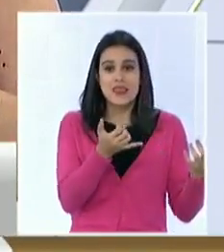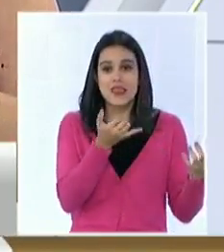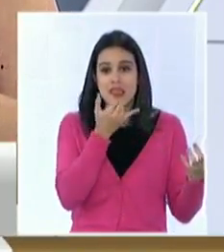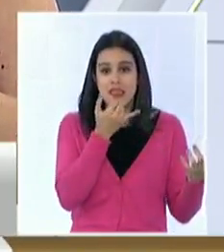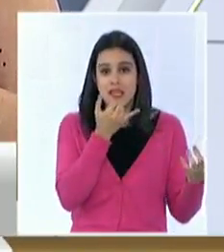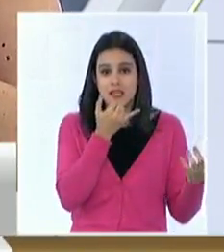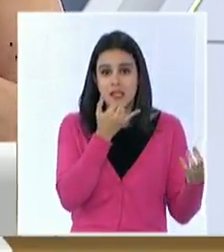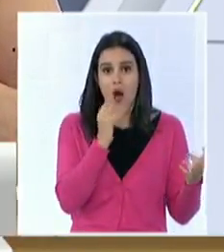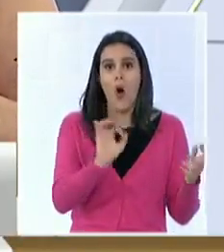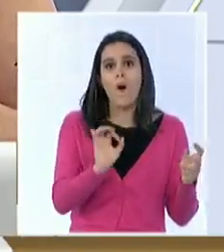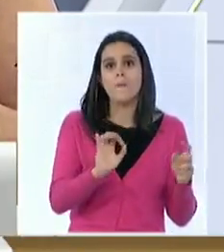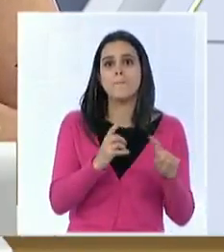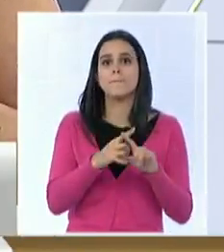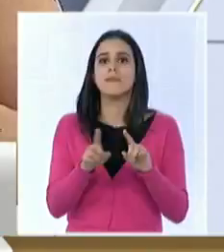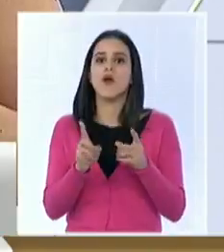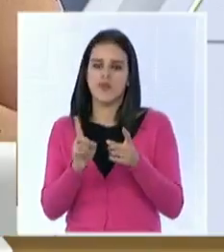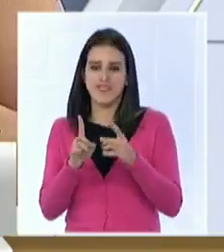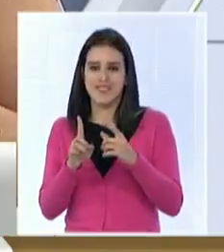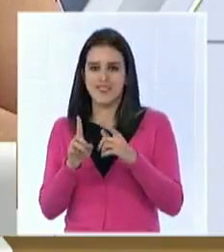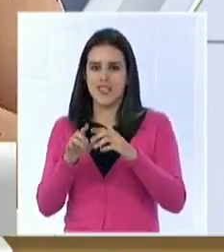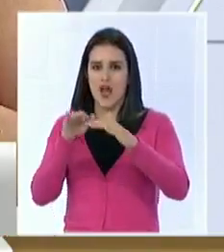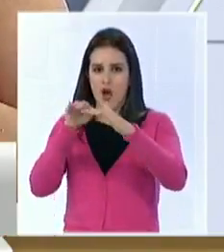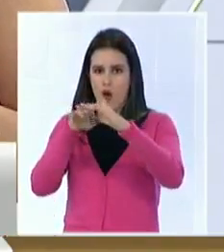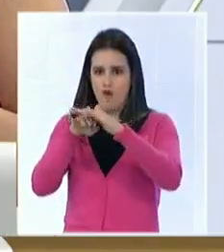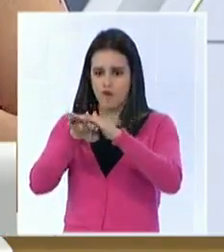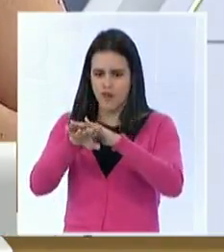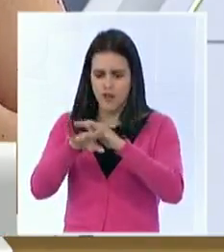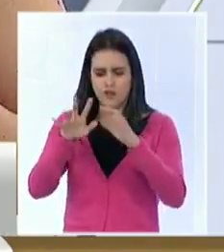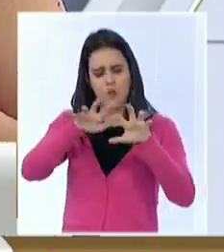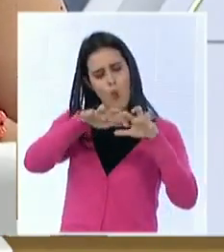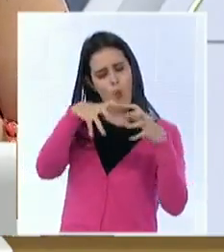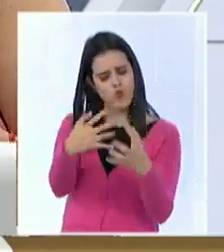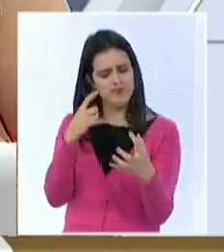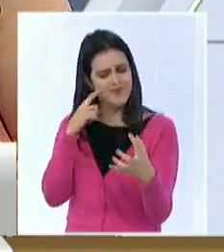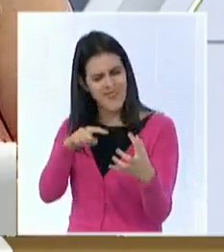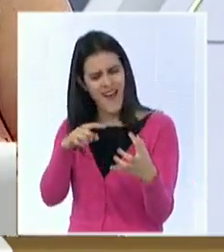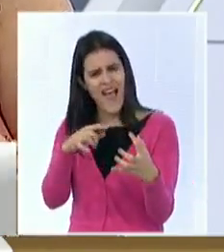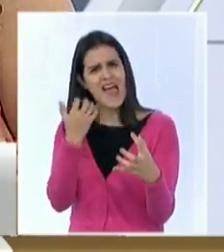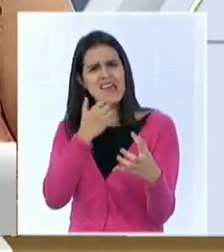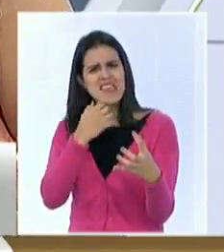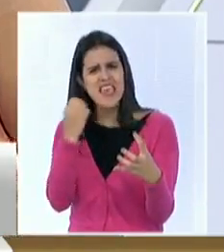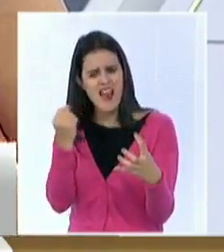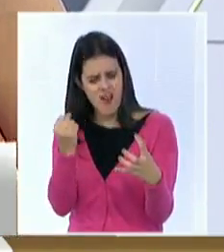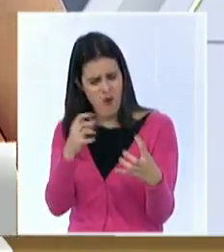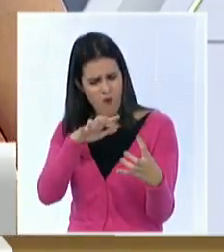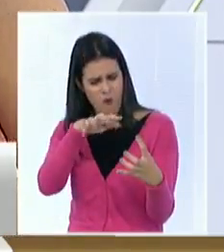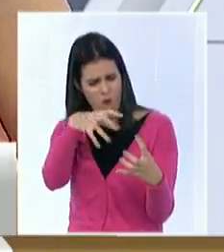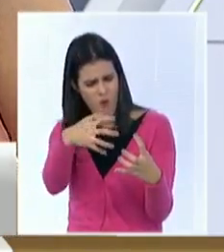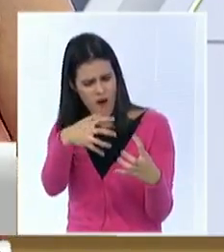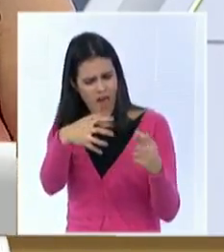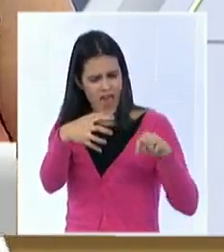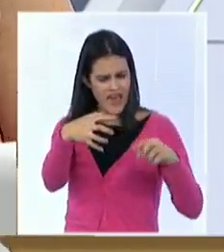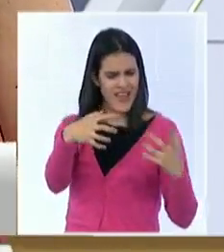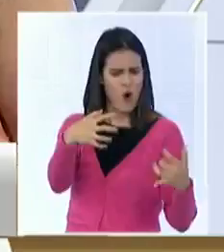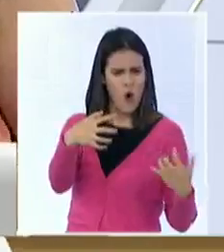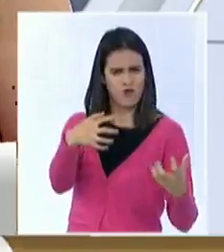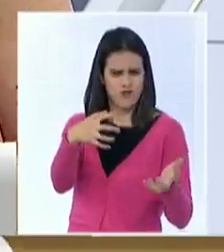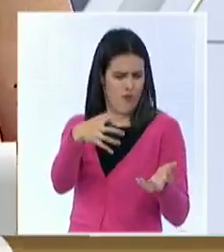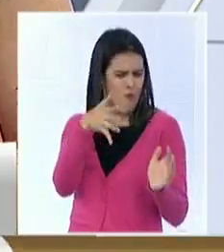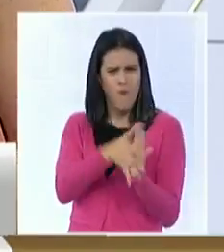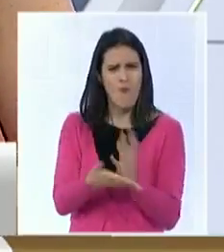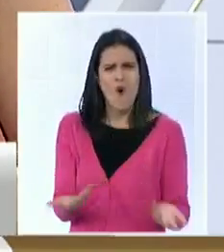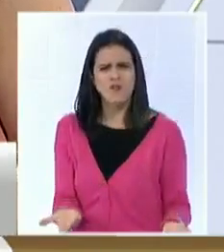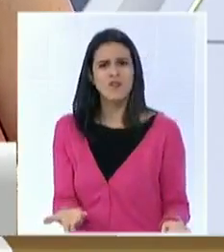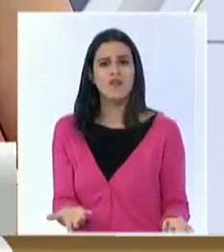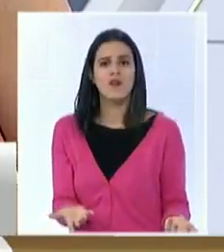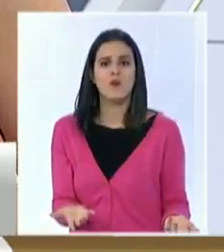pieza descongelada pero cocida a la mitad. Entonces eso genera, bueno, también unos aromas que no son nada agradables y eso pues genera un